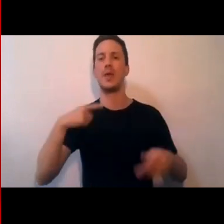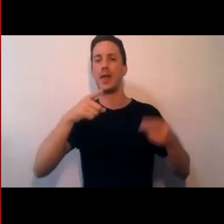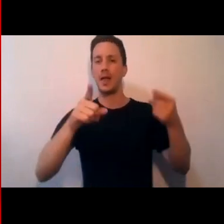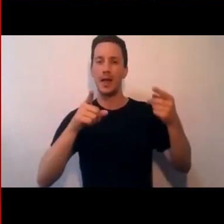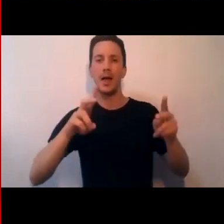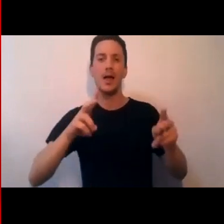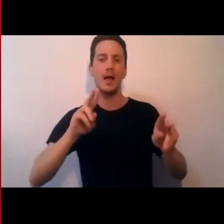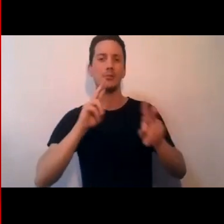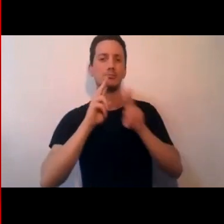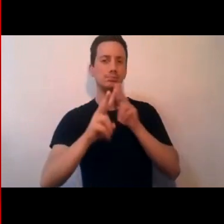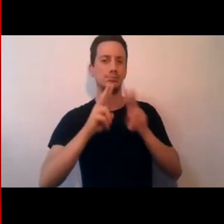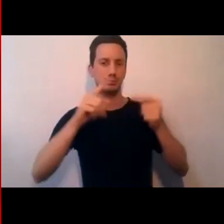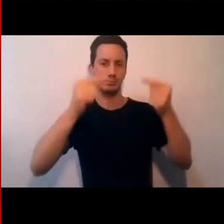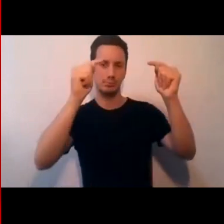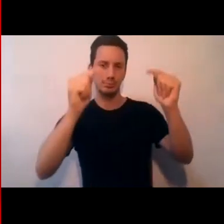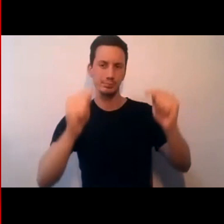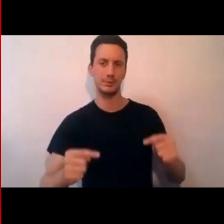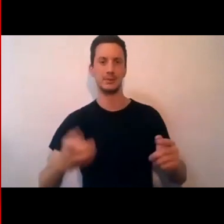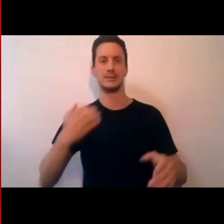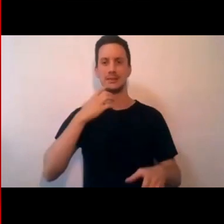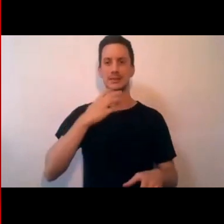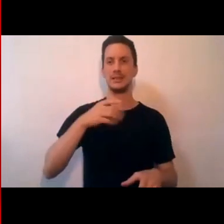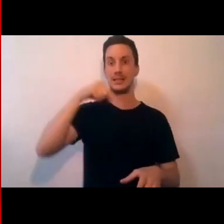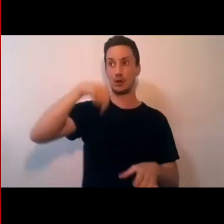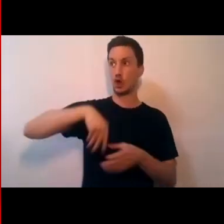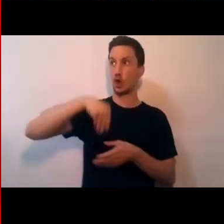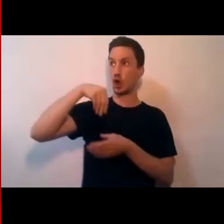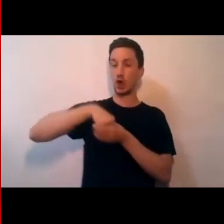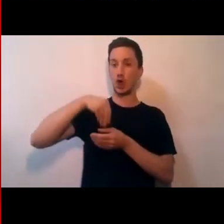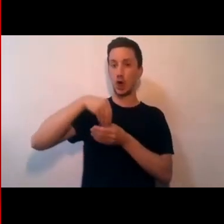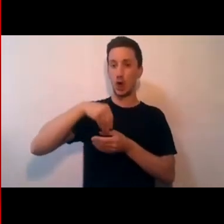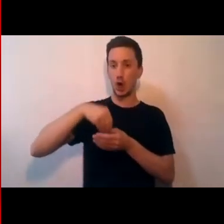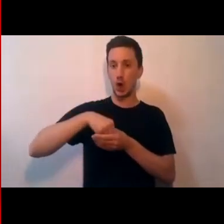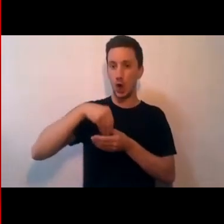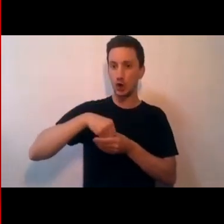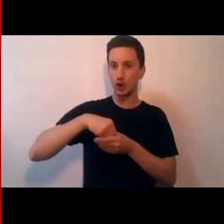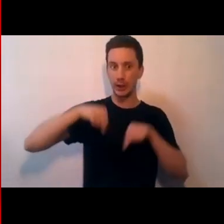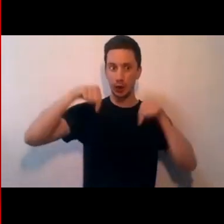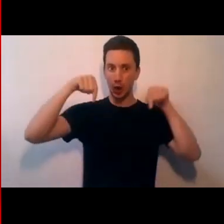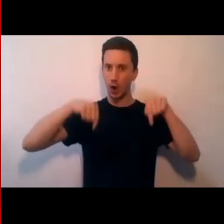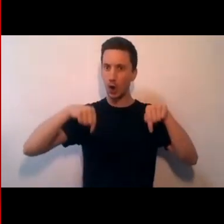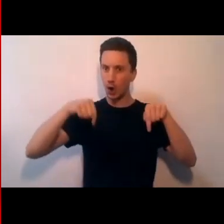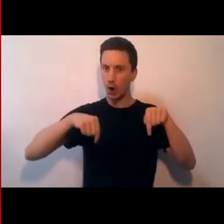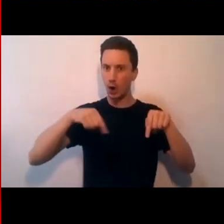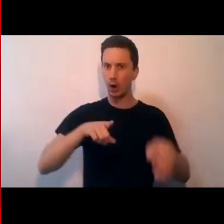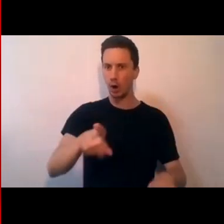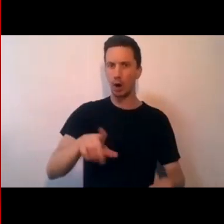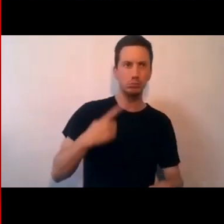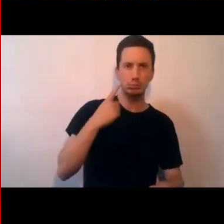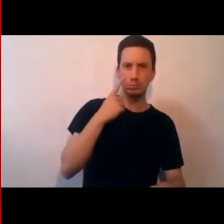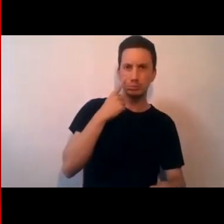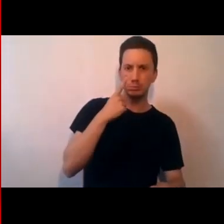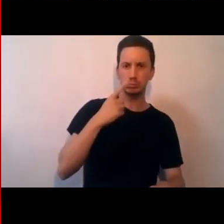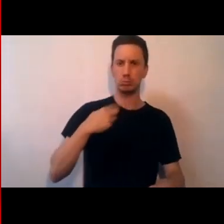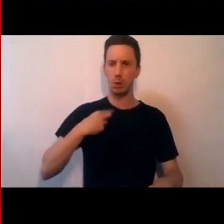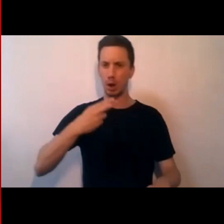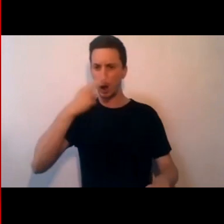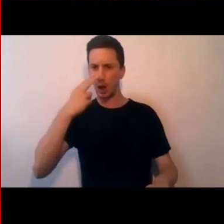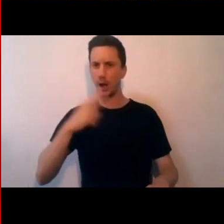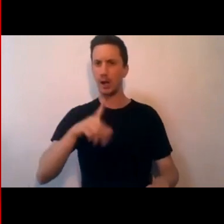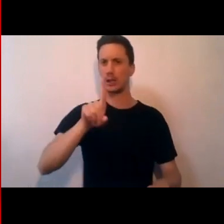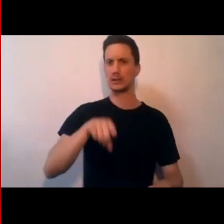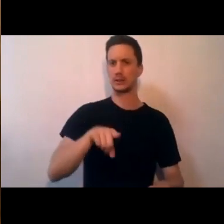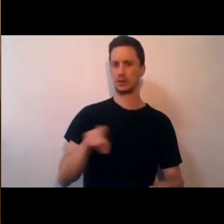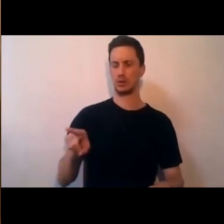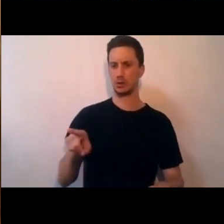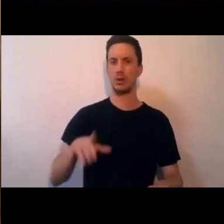vuestra opinión de los contenidos de Faros, si os ha resultado interesante pues, la ponencia que vamos a tener esta tarde y lo que podéis encontrar en la web. Nos vendrá muy bien para poder